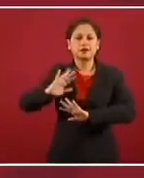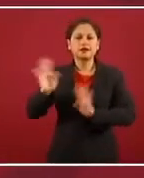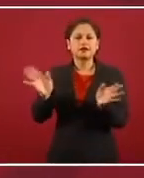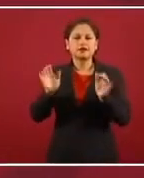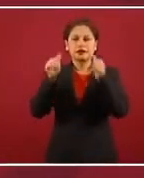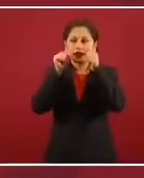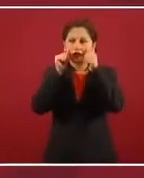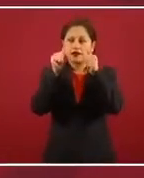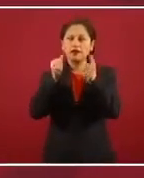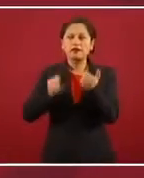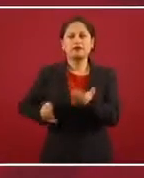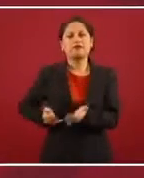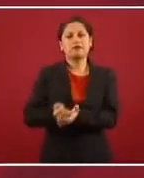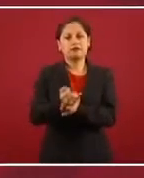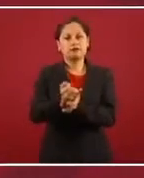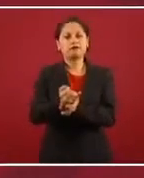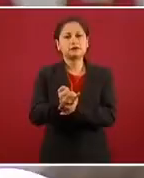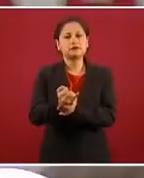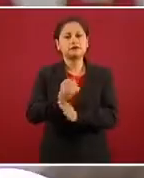se decidió